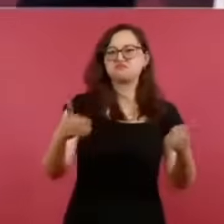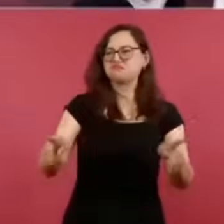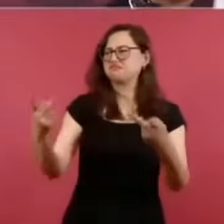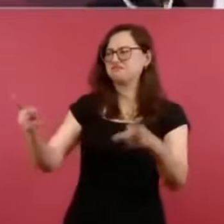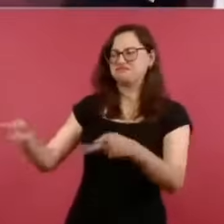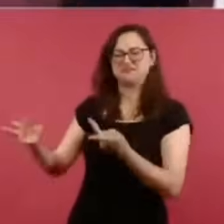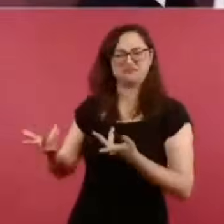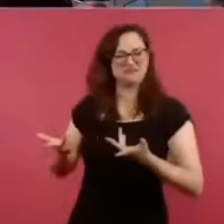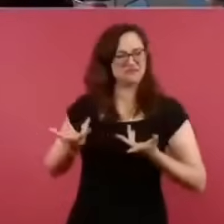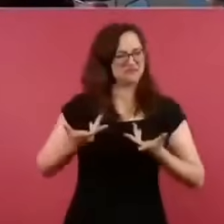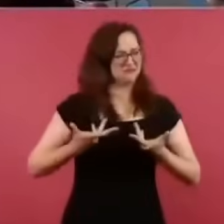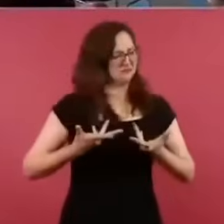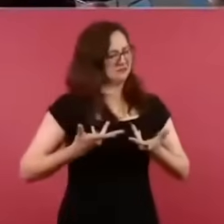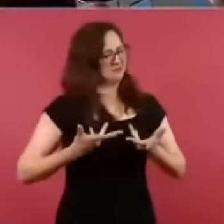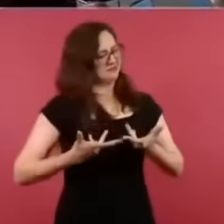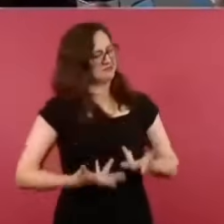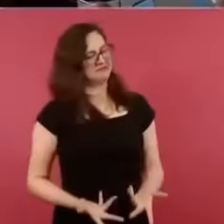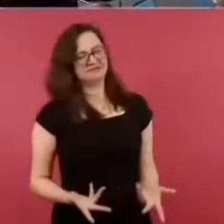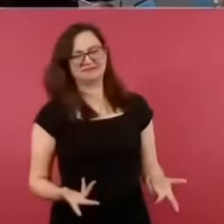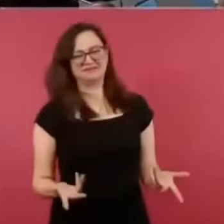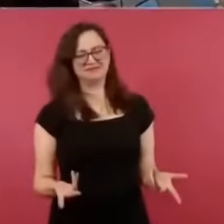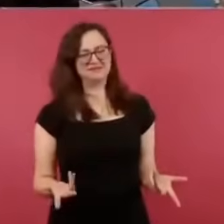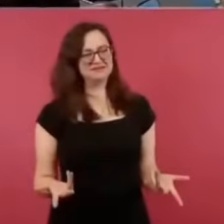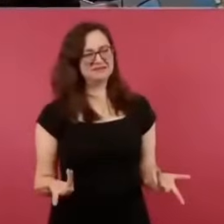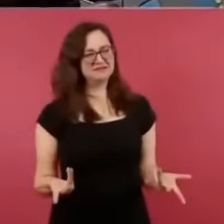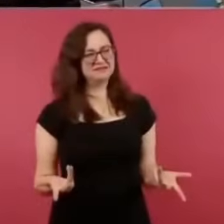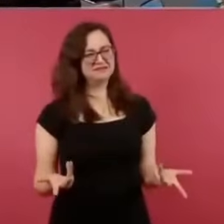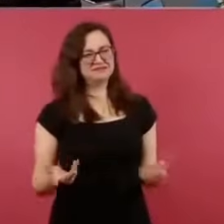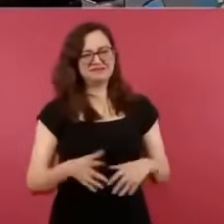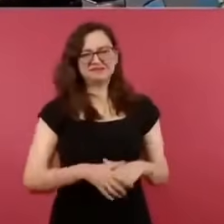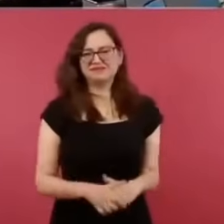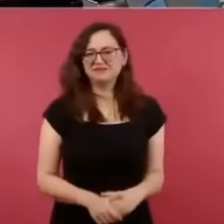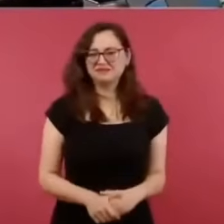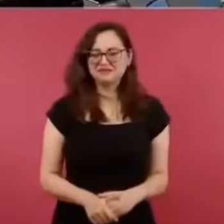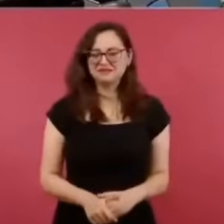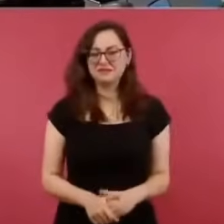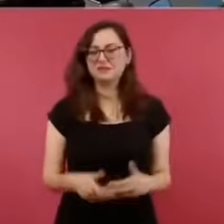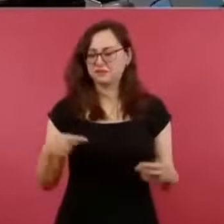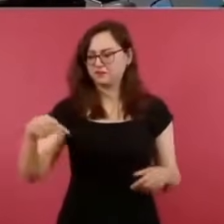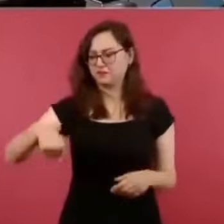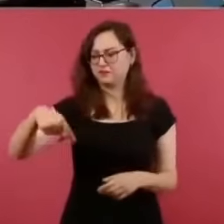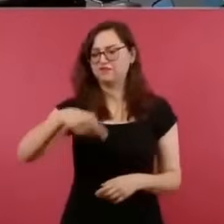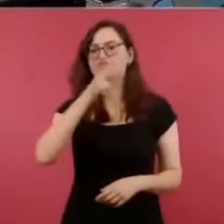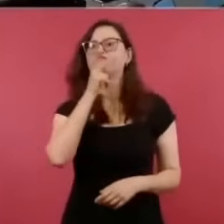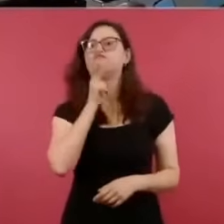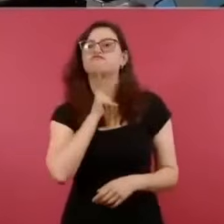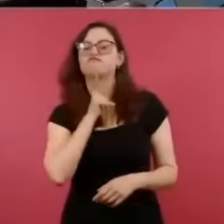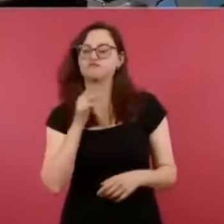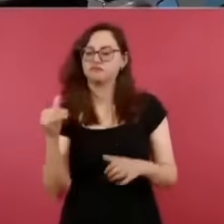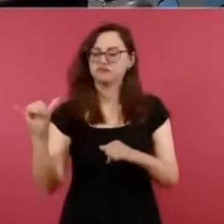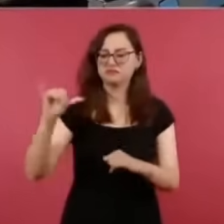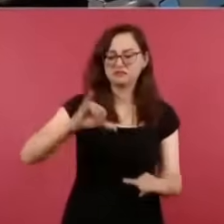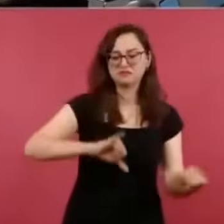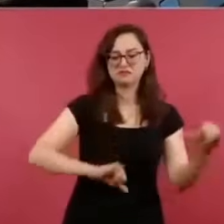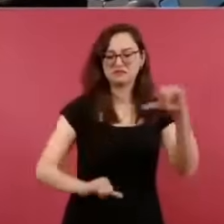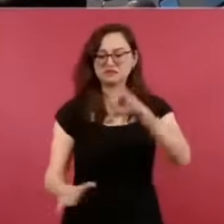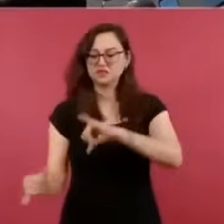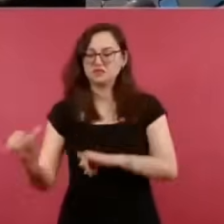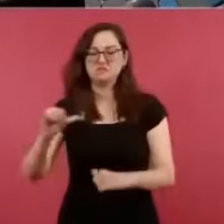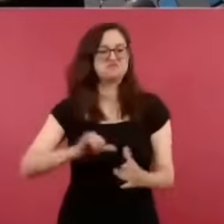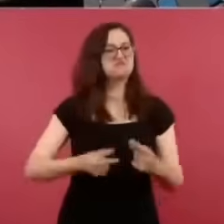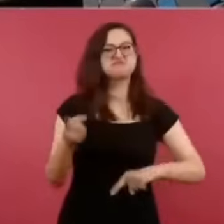Acabaron con la industria petroquímica. Las